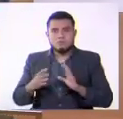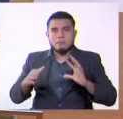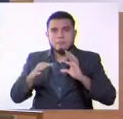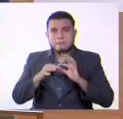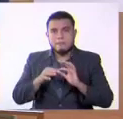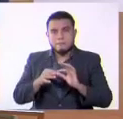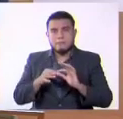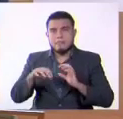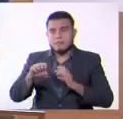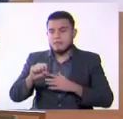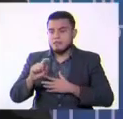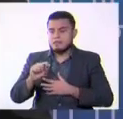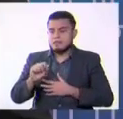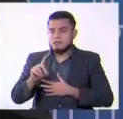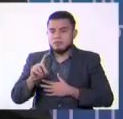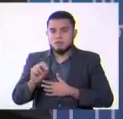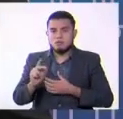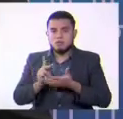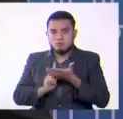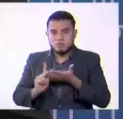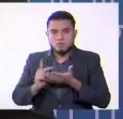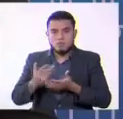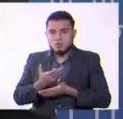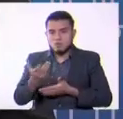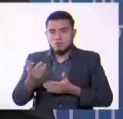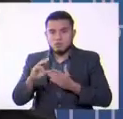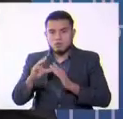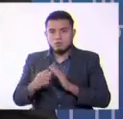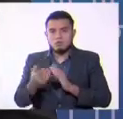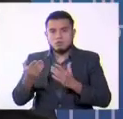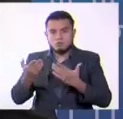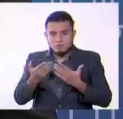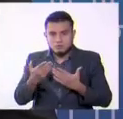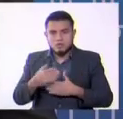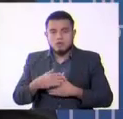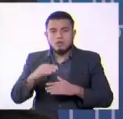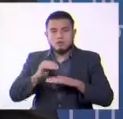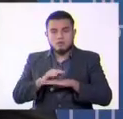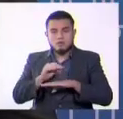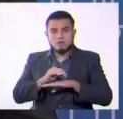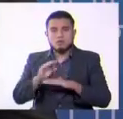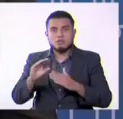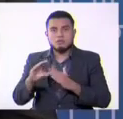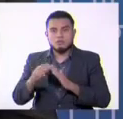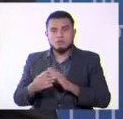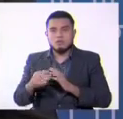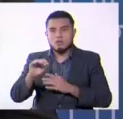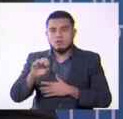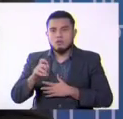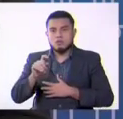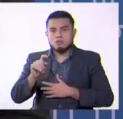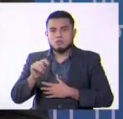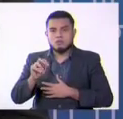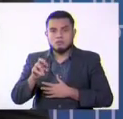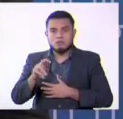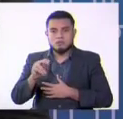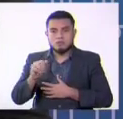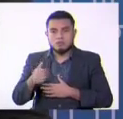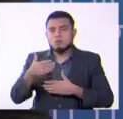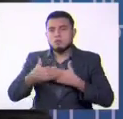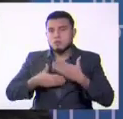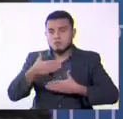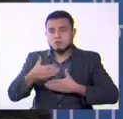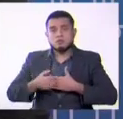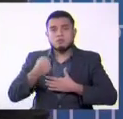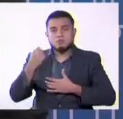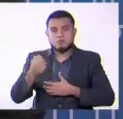puro. Todas las culturas han recibido o reciben influencias de culturas externas, y esto genera procesos